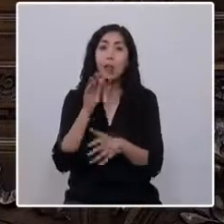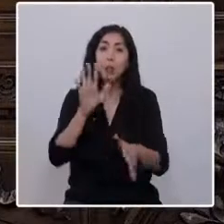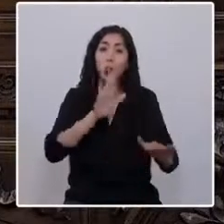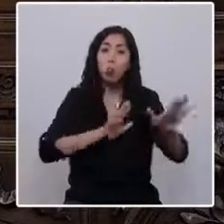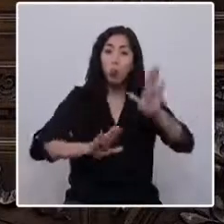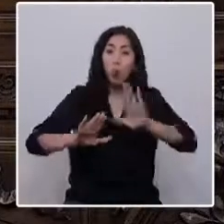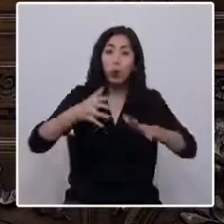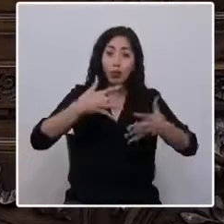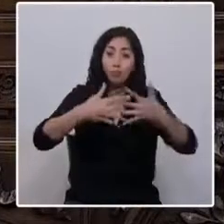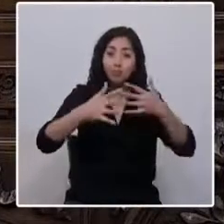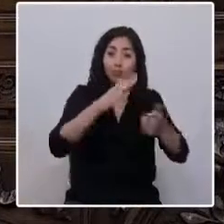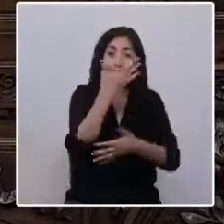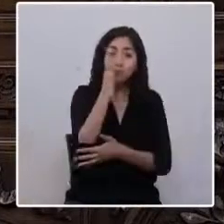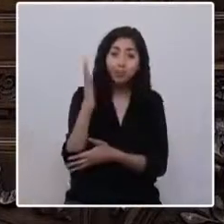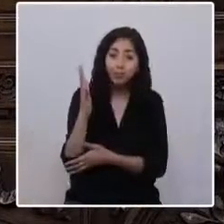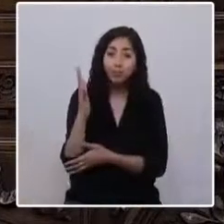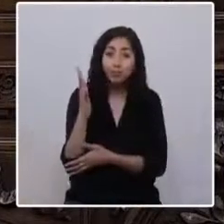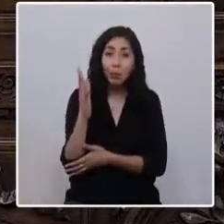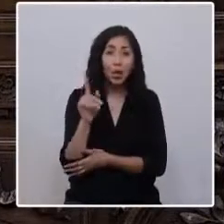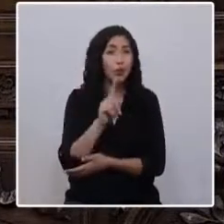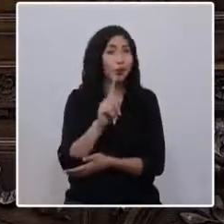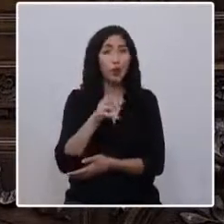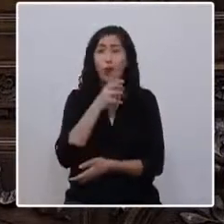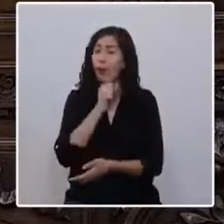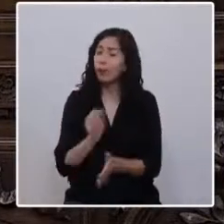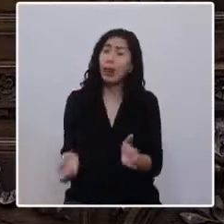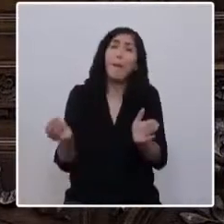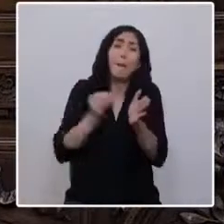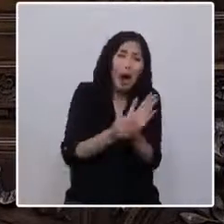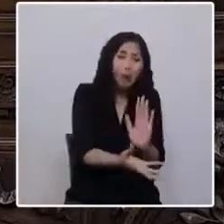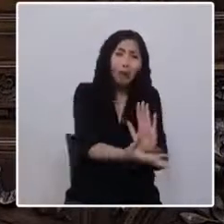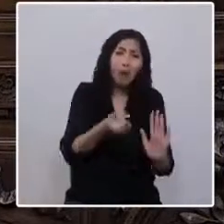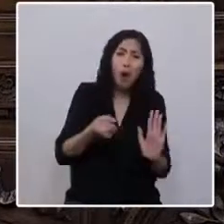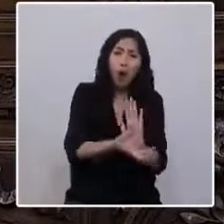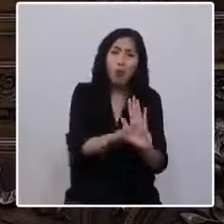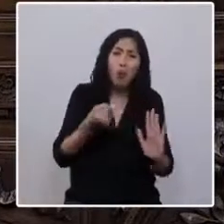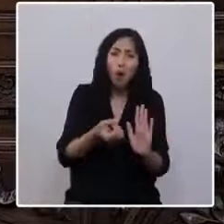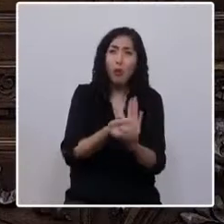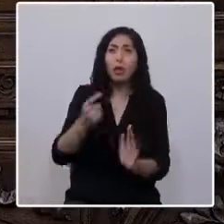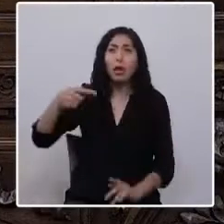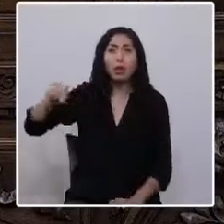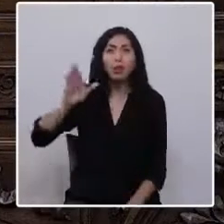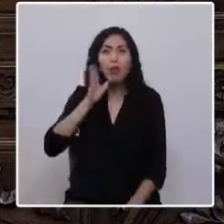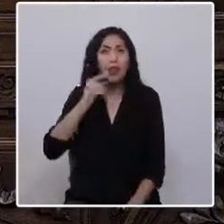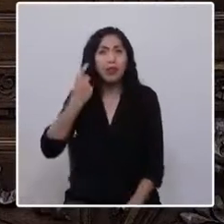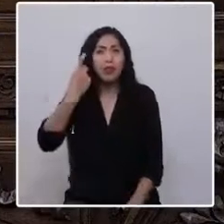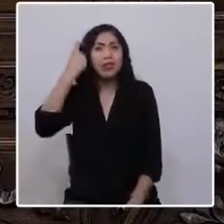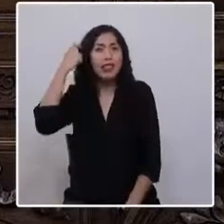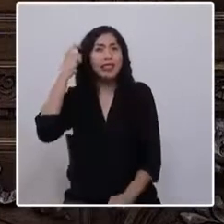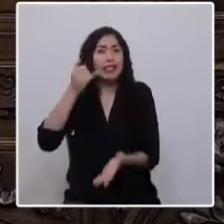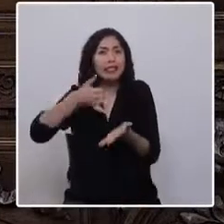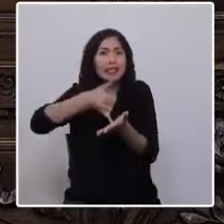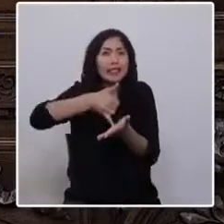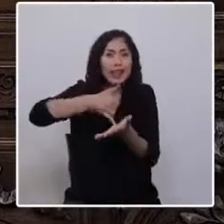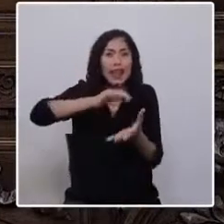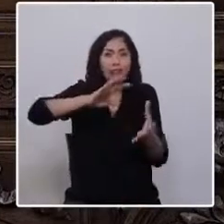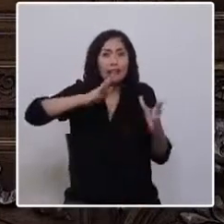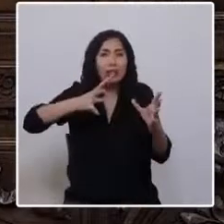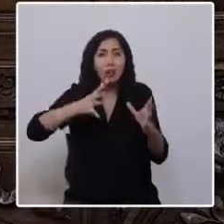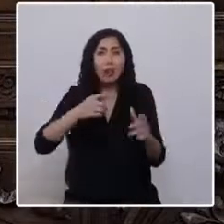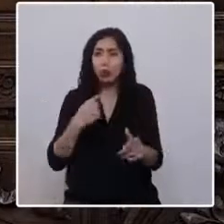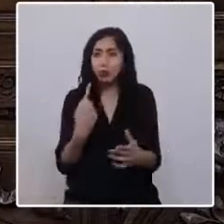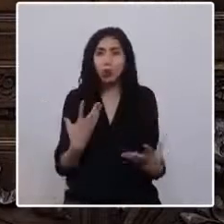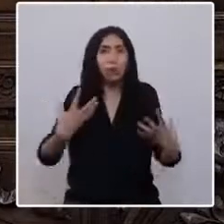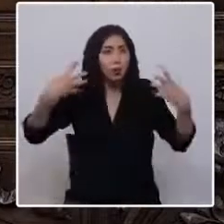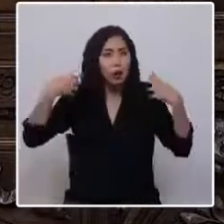sobrevivir no toleran más extractivismo neoliberal, inconsciente del frágil equilibrio ecosistémico que es nuestra responsabilidad